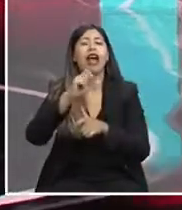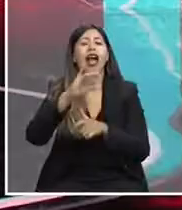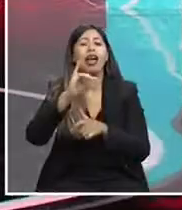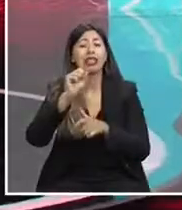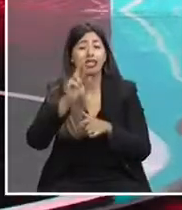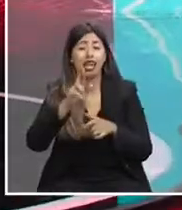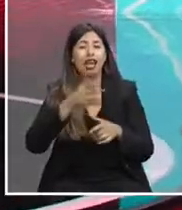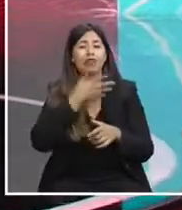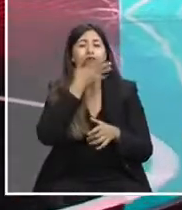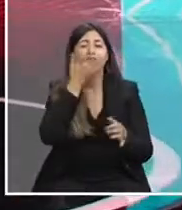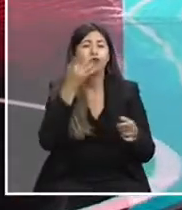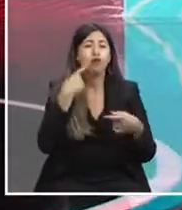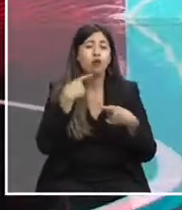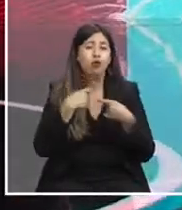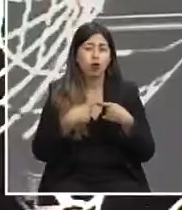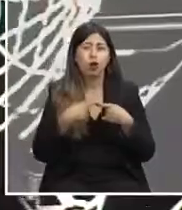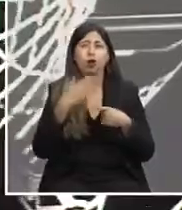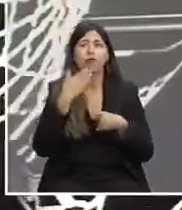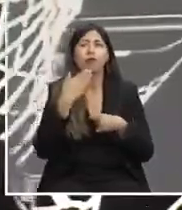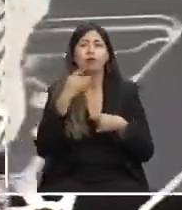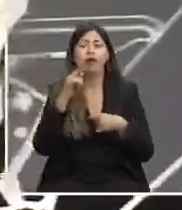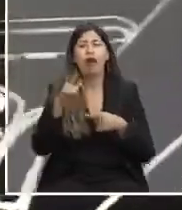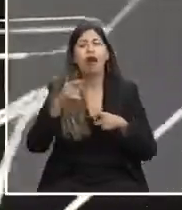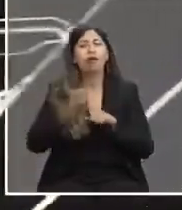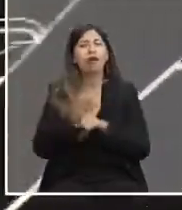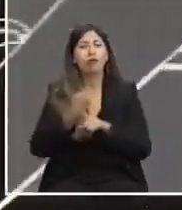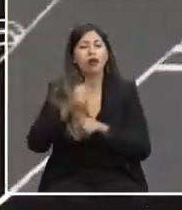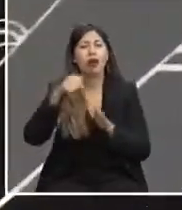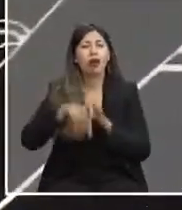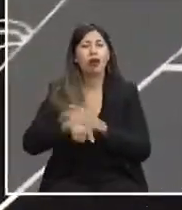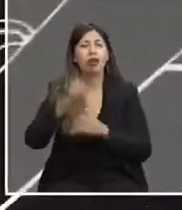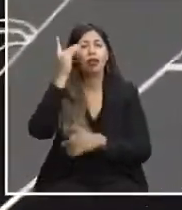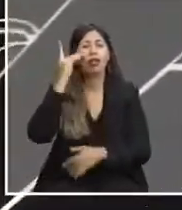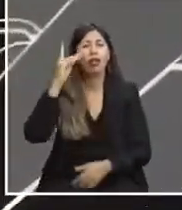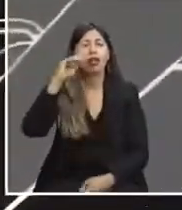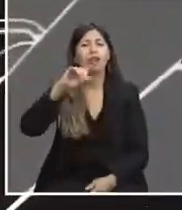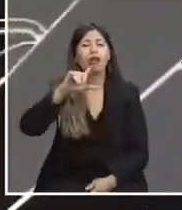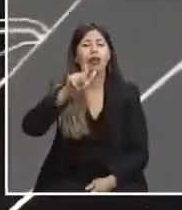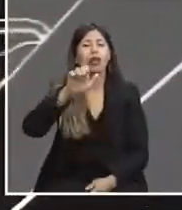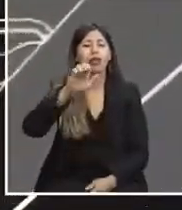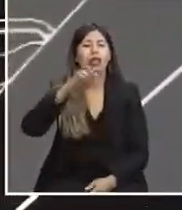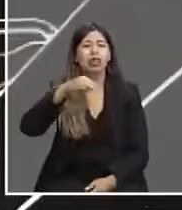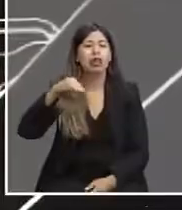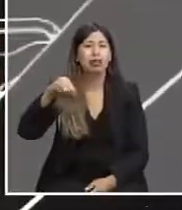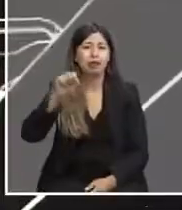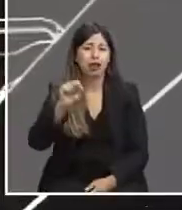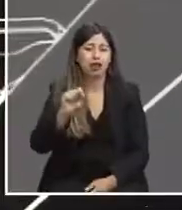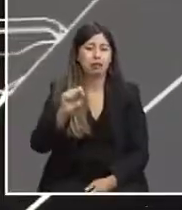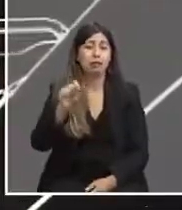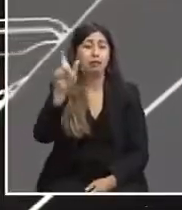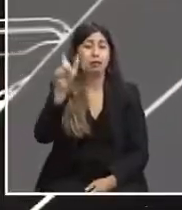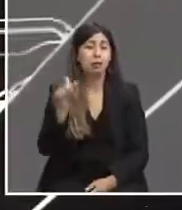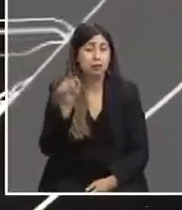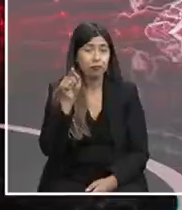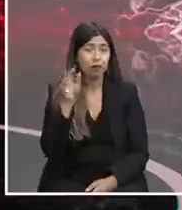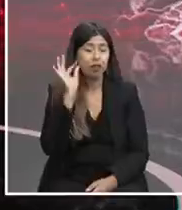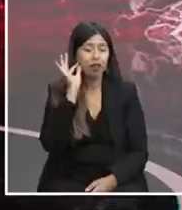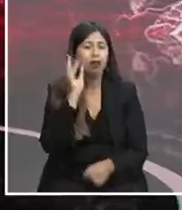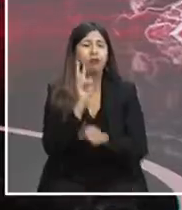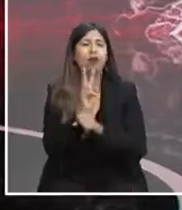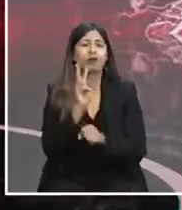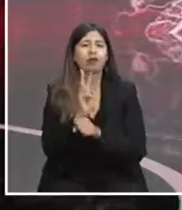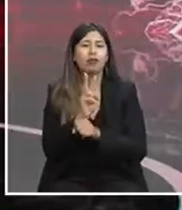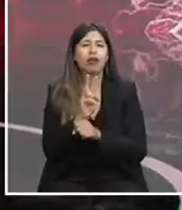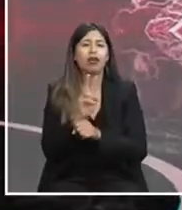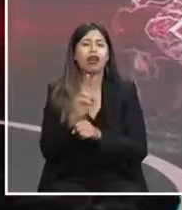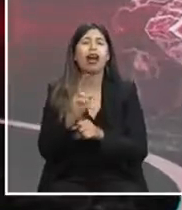profundizar ahora en esta conversación con la doctora Gemma Badham. Ella es profesora de glaciología,